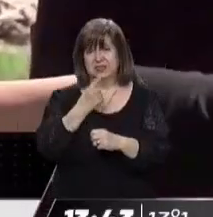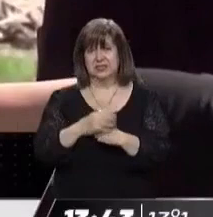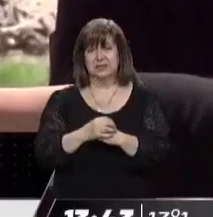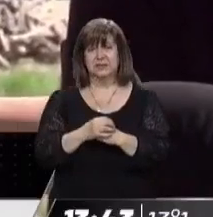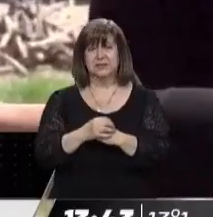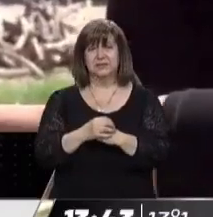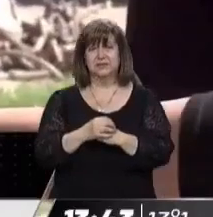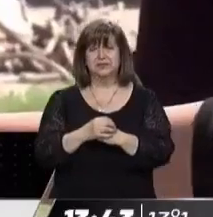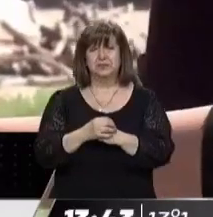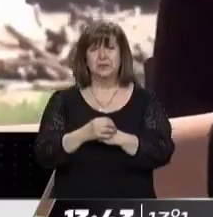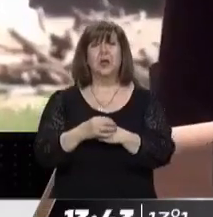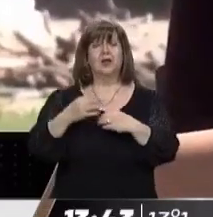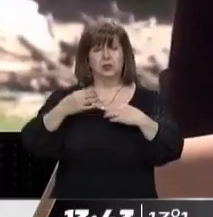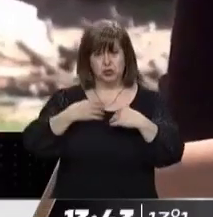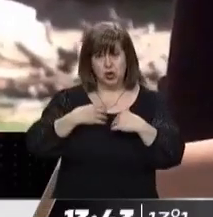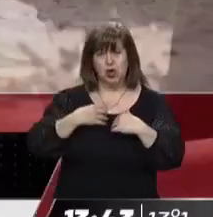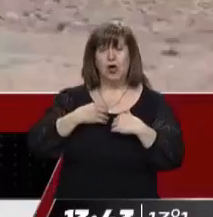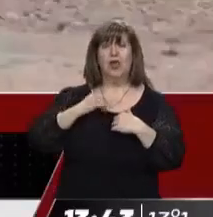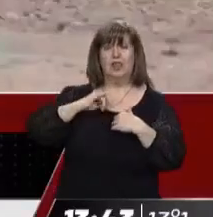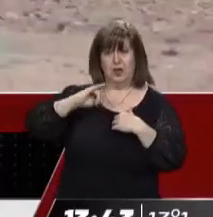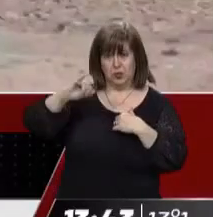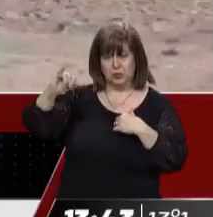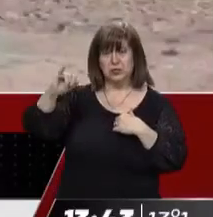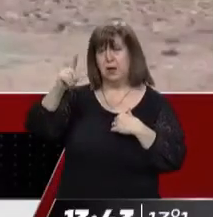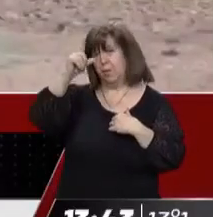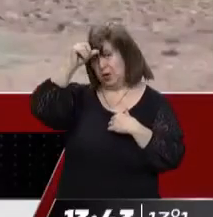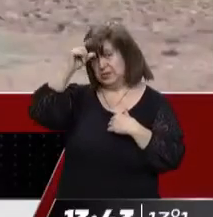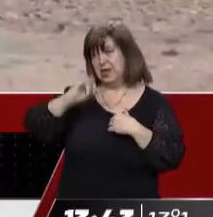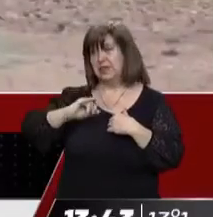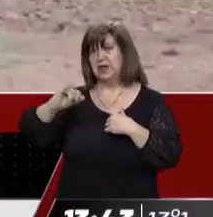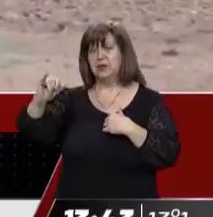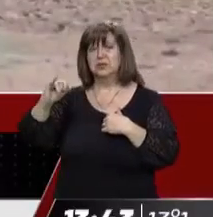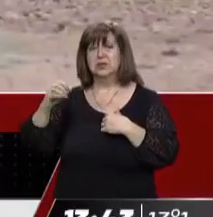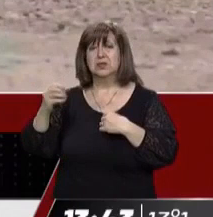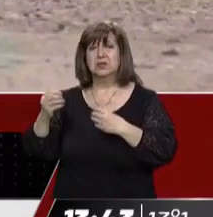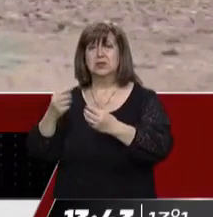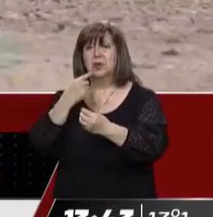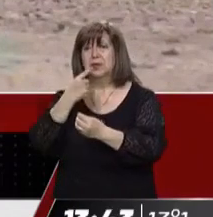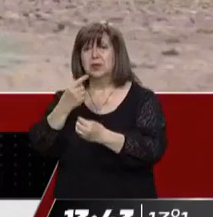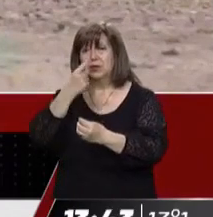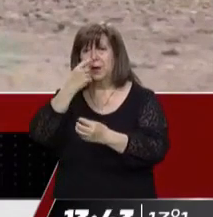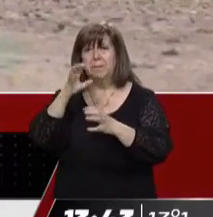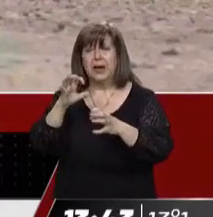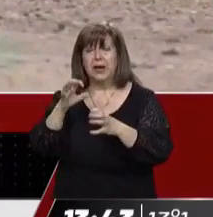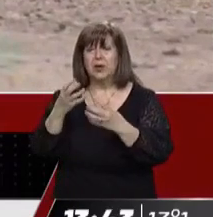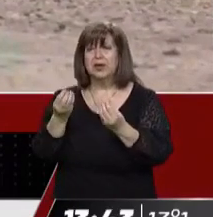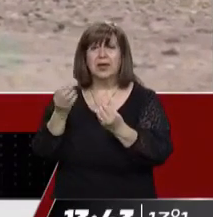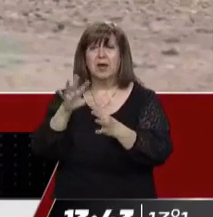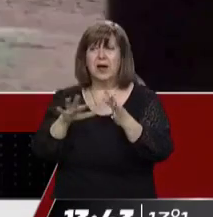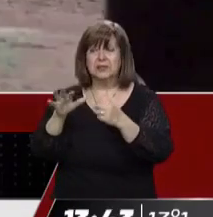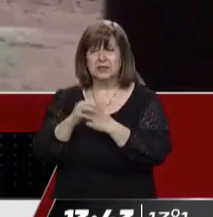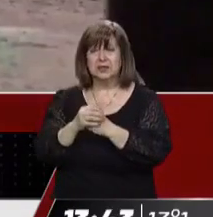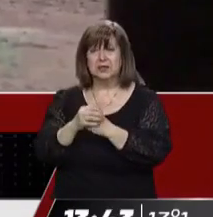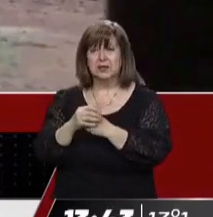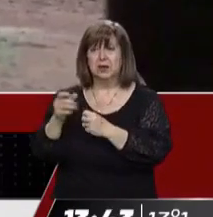yo fui a hacer la denuncia y el chico me la tomó Pero le dije qué va a pasar con los perros y me dijo Mira